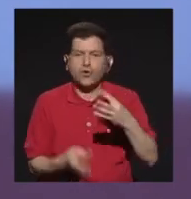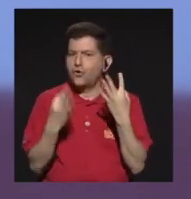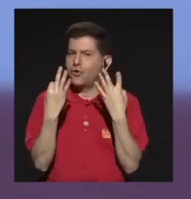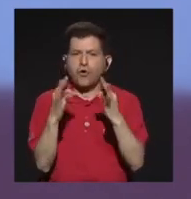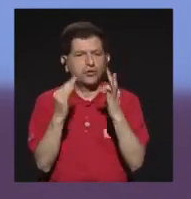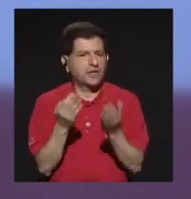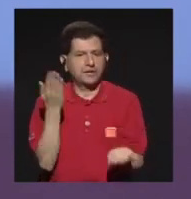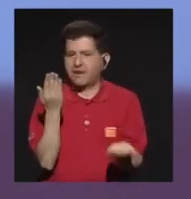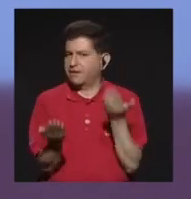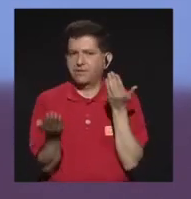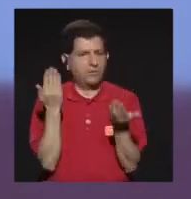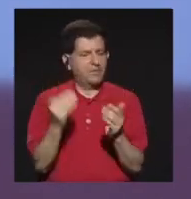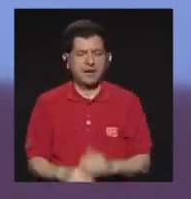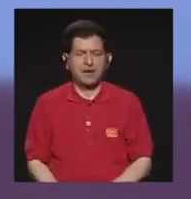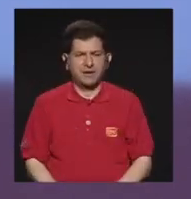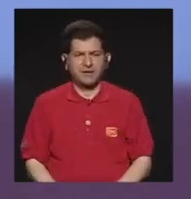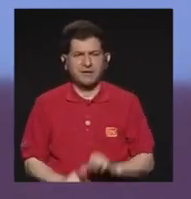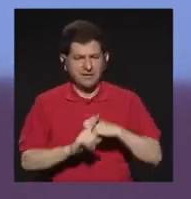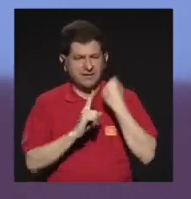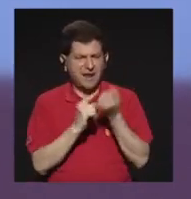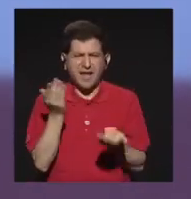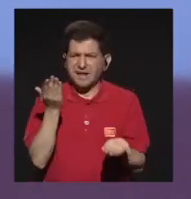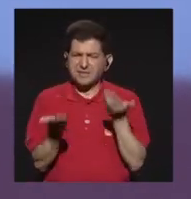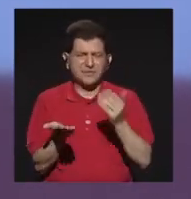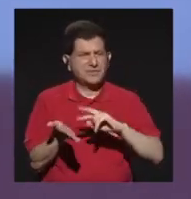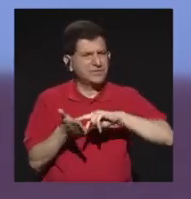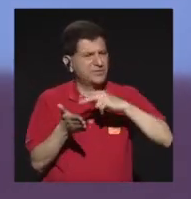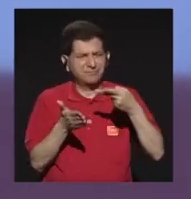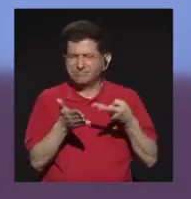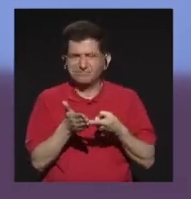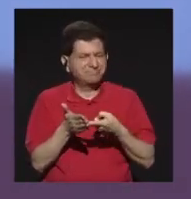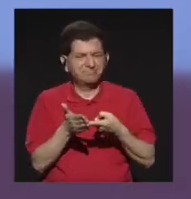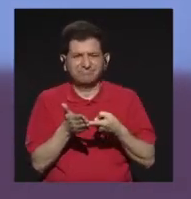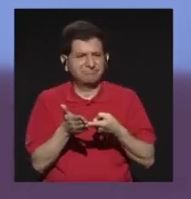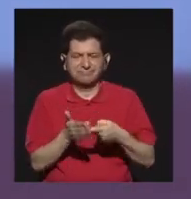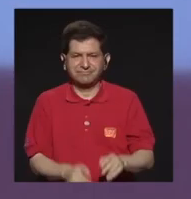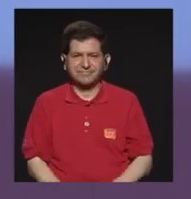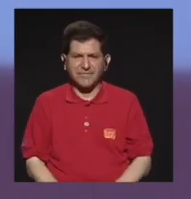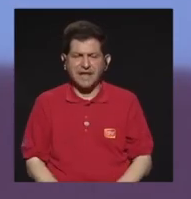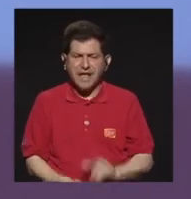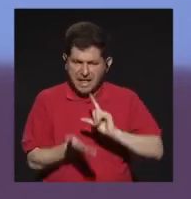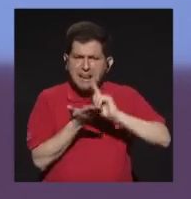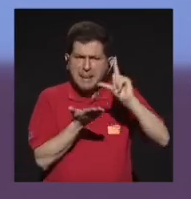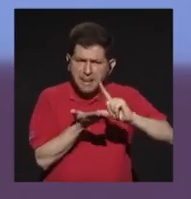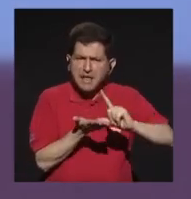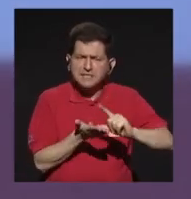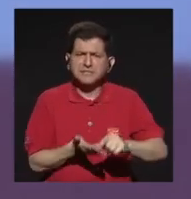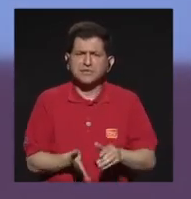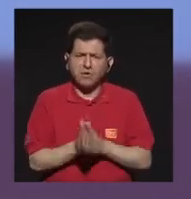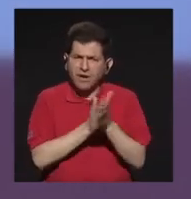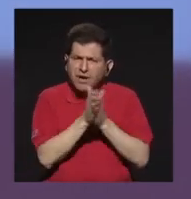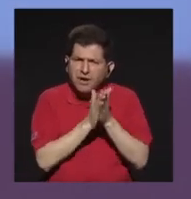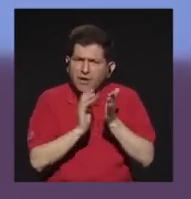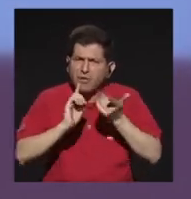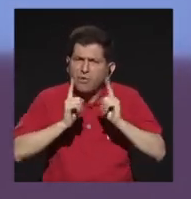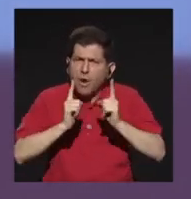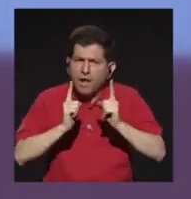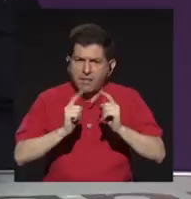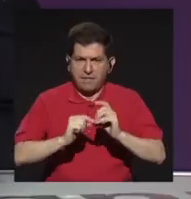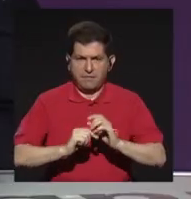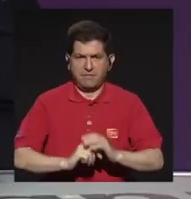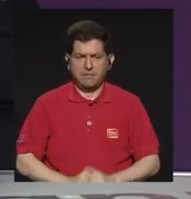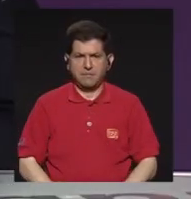comparación no porque las comparaciones a veces no resultan buenos y no o sea que elección se puede extraer de ahí